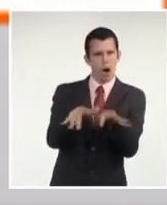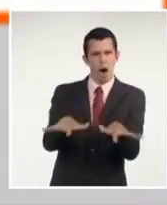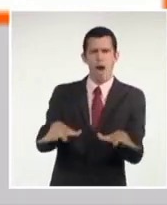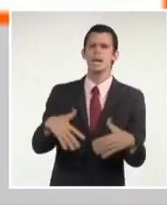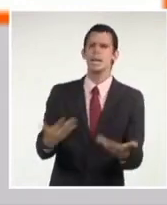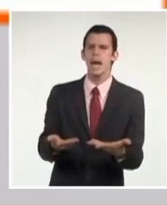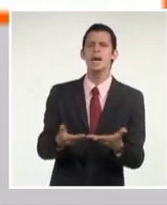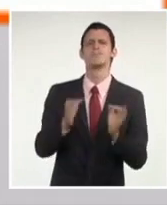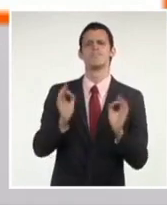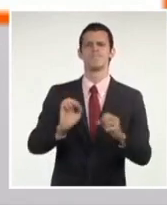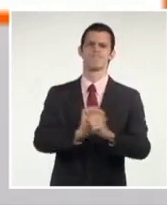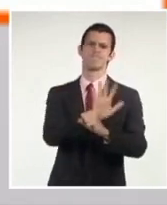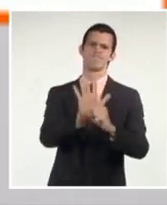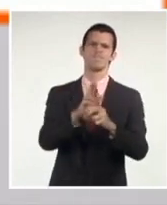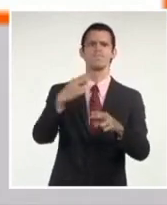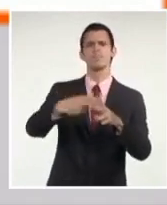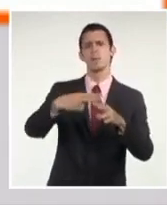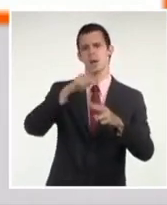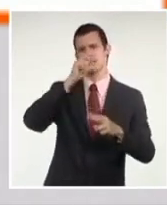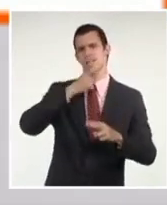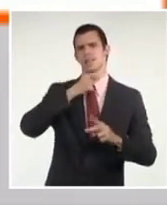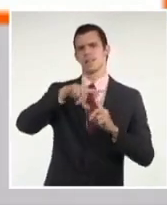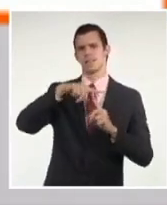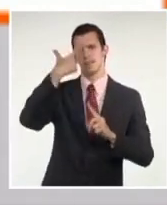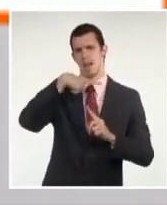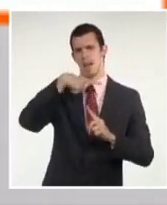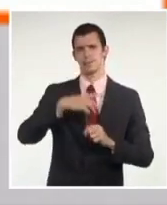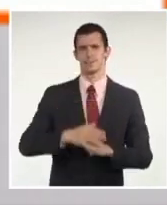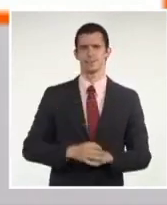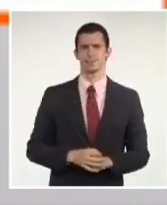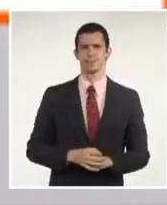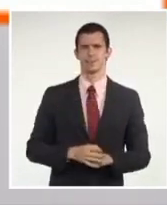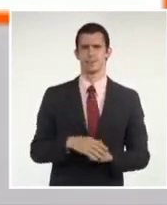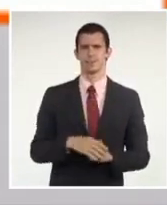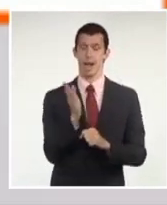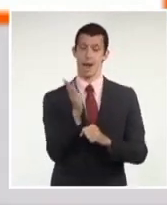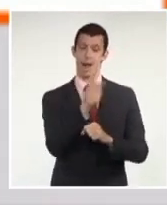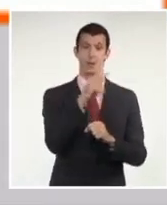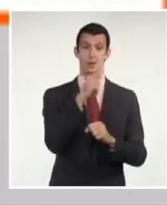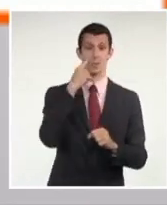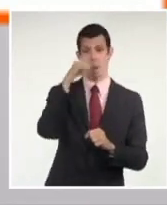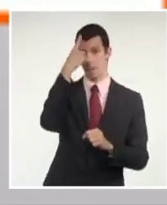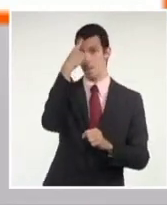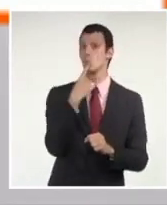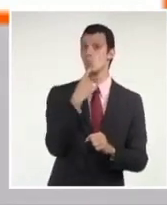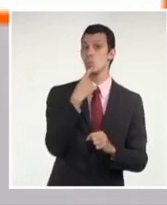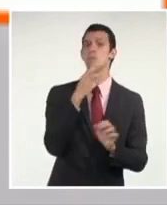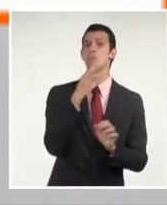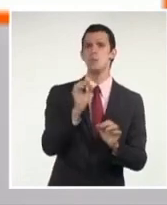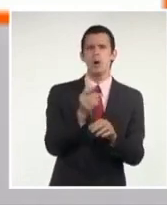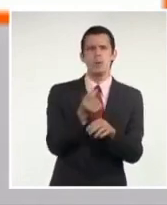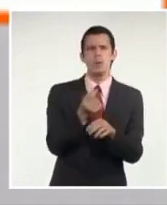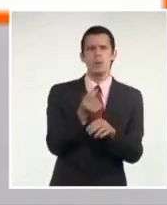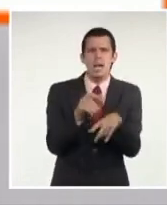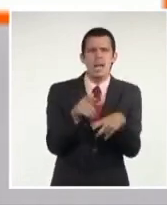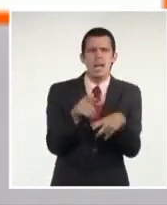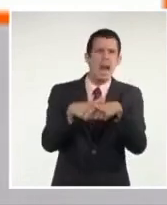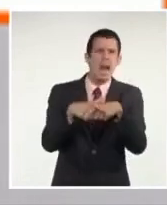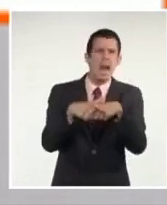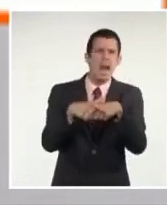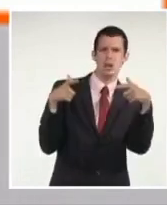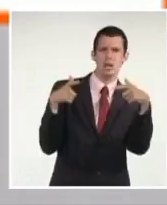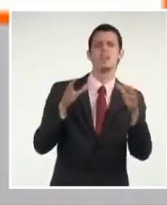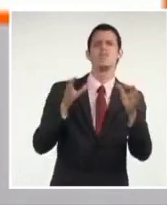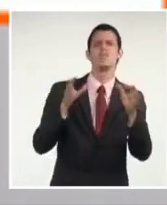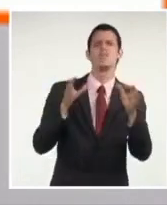en esos momentos era delta. Si nos movemos a Portugal, el 96% de lo que secuenciaron, es decir, las muestras que estudiaron en ese momento